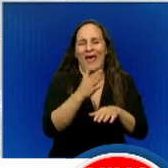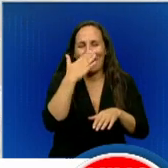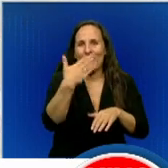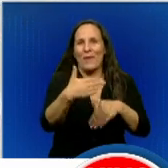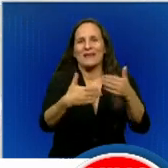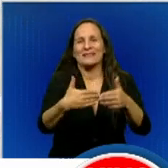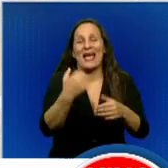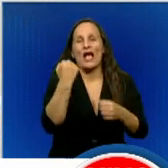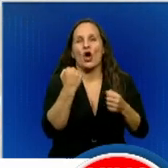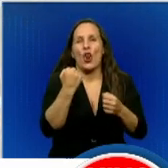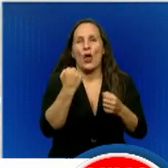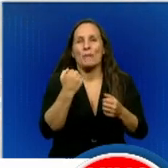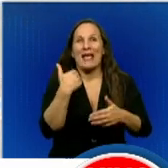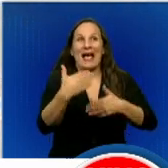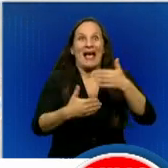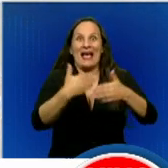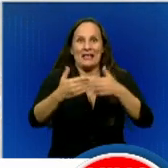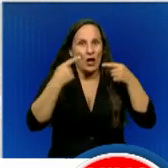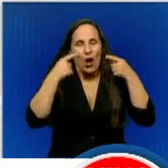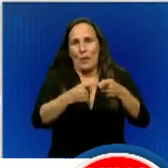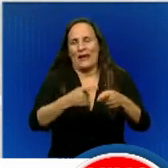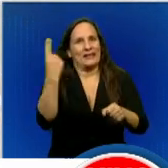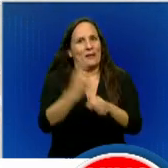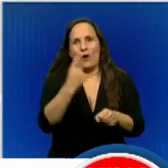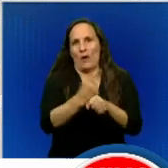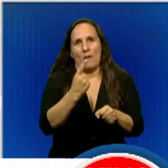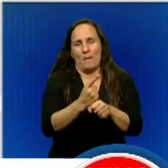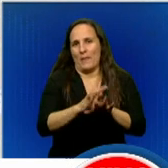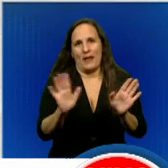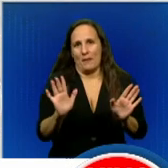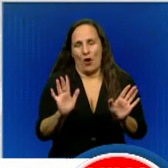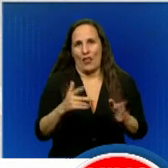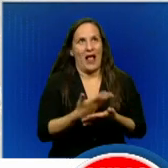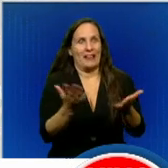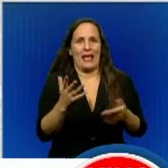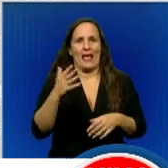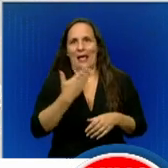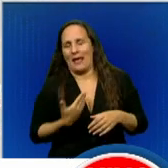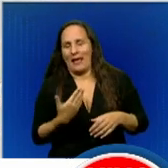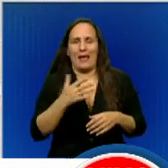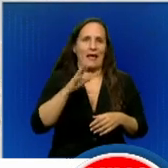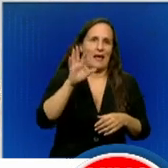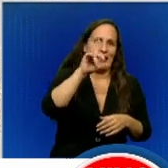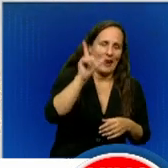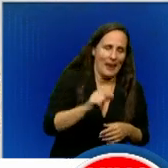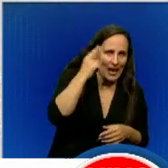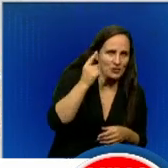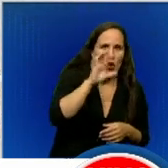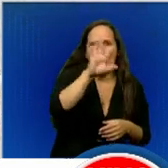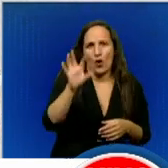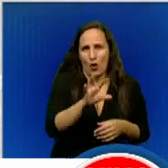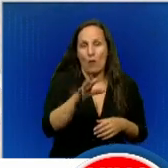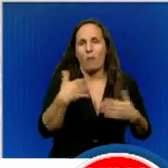la recuperación de la economía será el eje central de toda política pública de allí y que plantea el